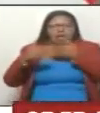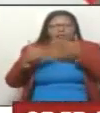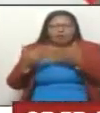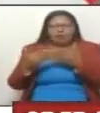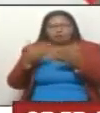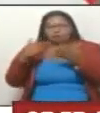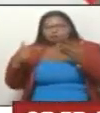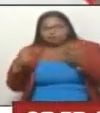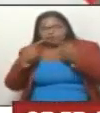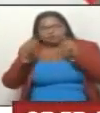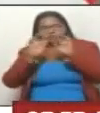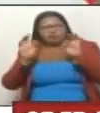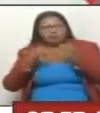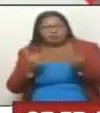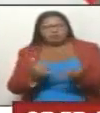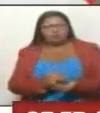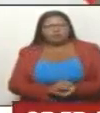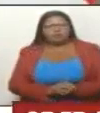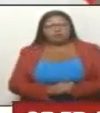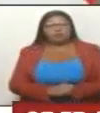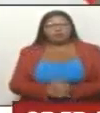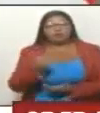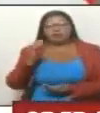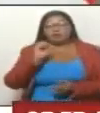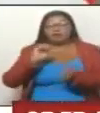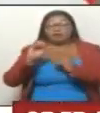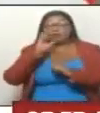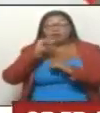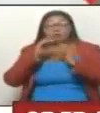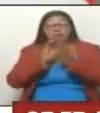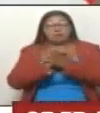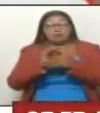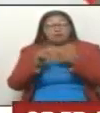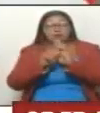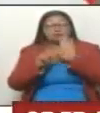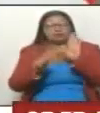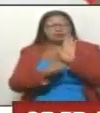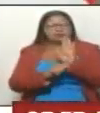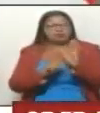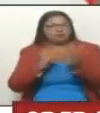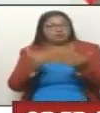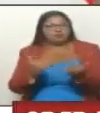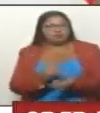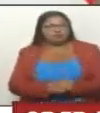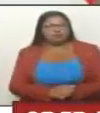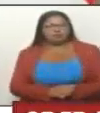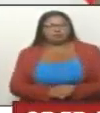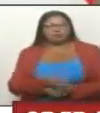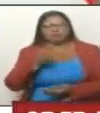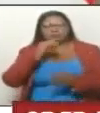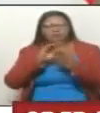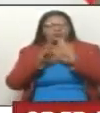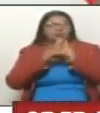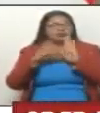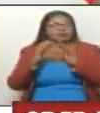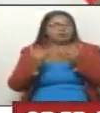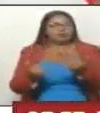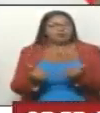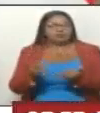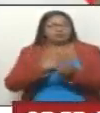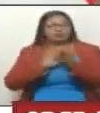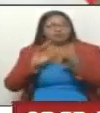pero existen enemigos de la Constitución, que serían entonces enemigos de la democracia y enemigos